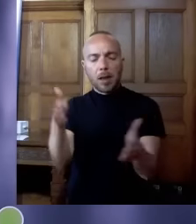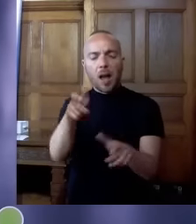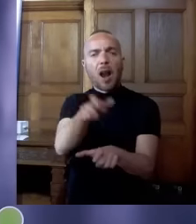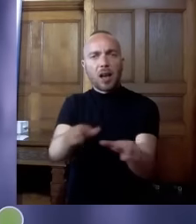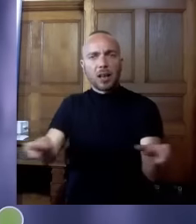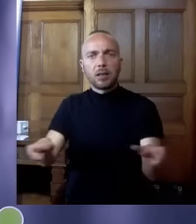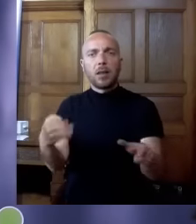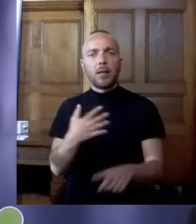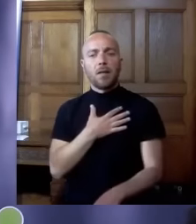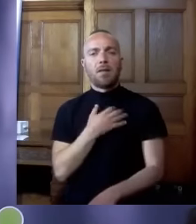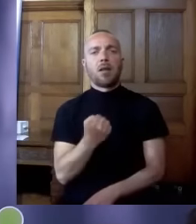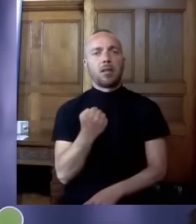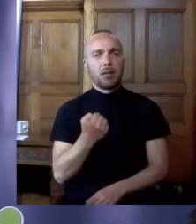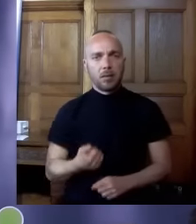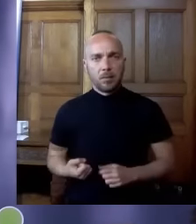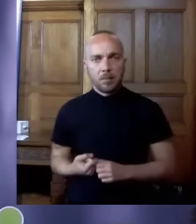valiente